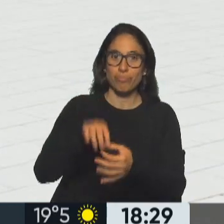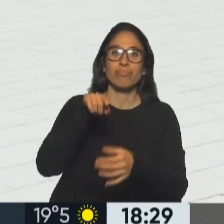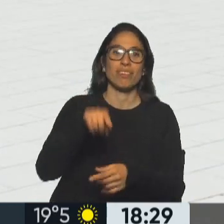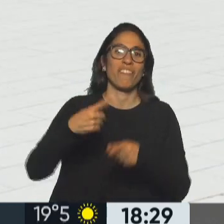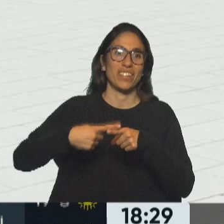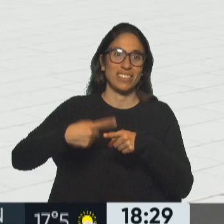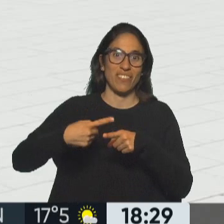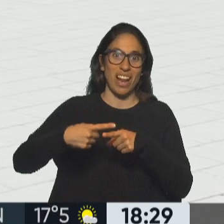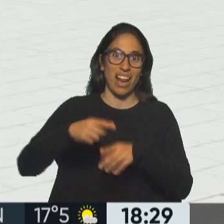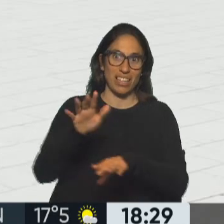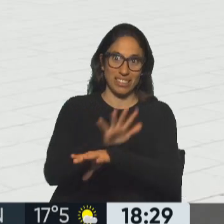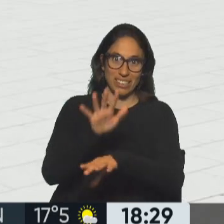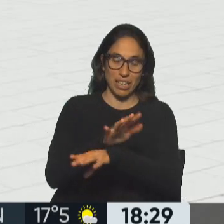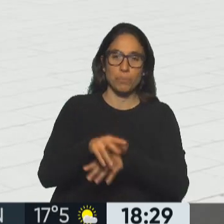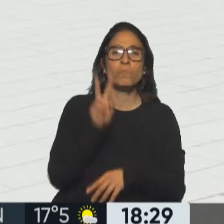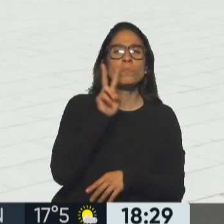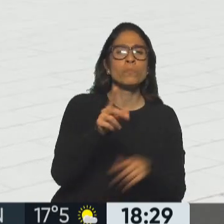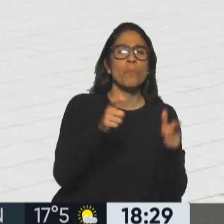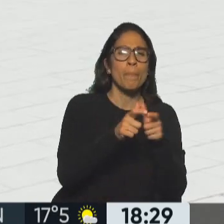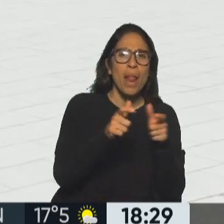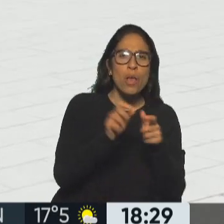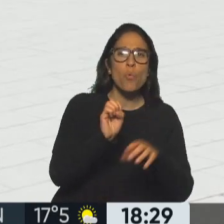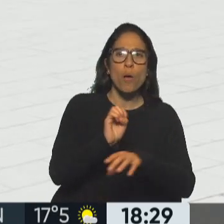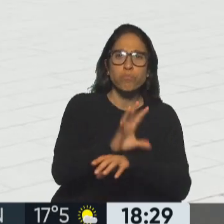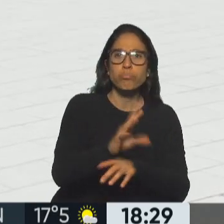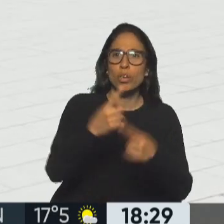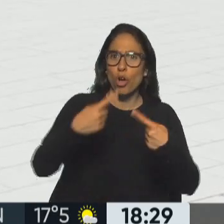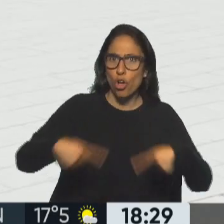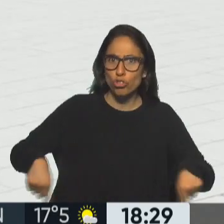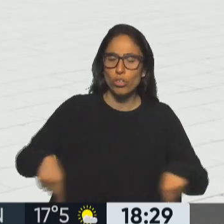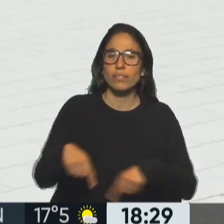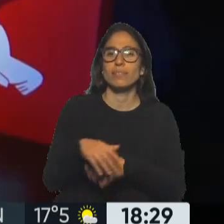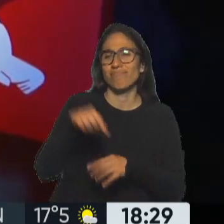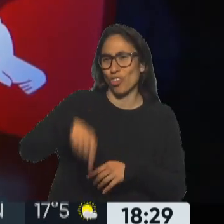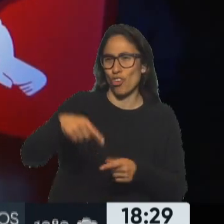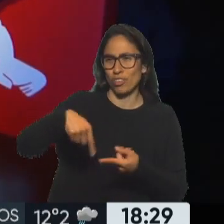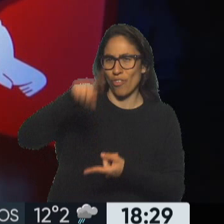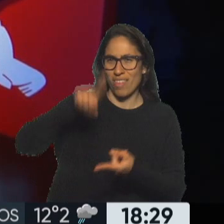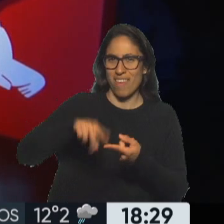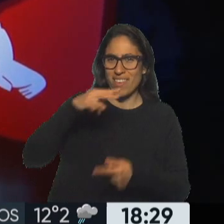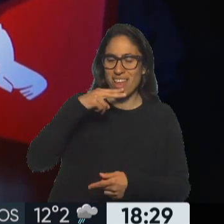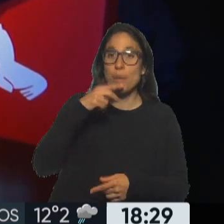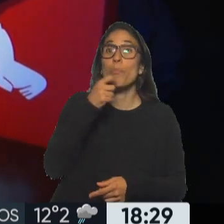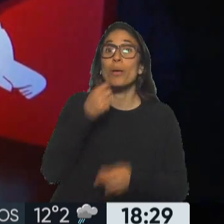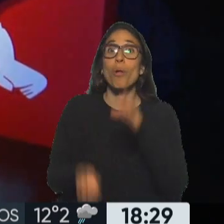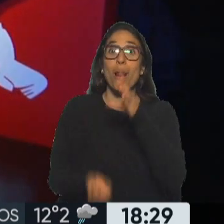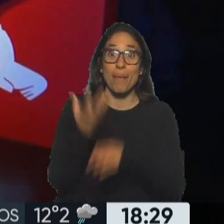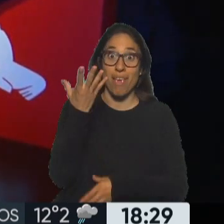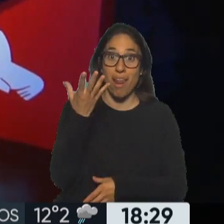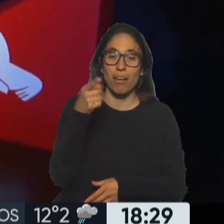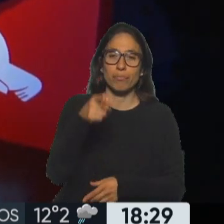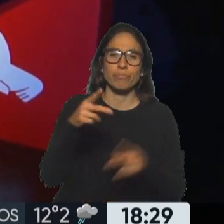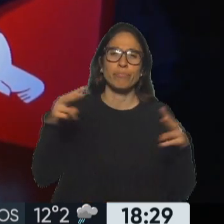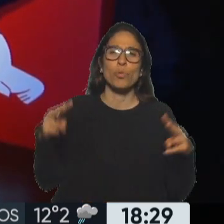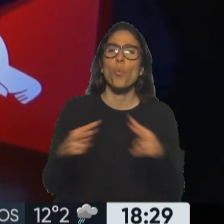salas de cine que ya empezaron a circular en este día viernes, pero además, por ejemplo, hoy por la mañana se realizó un